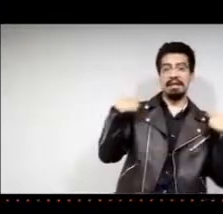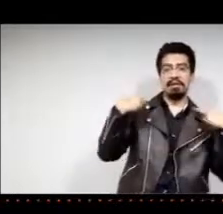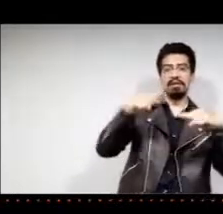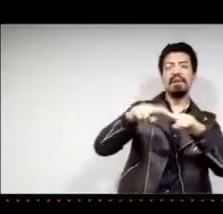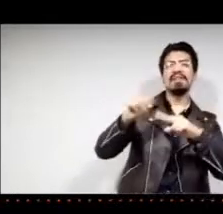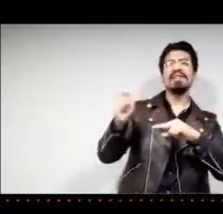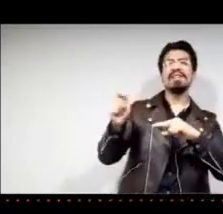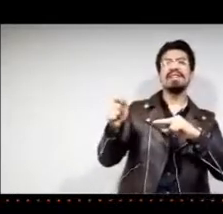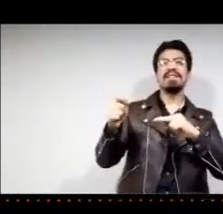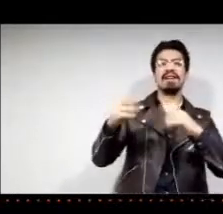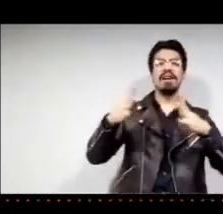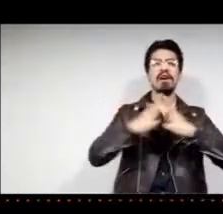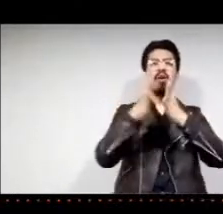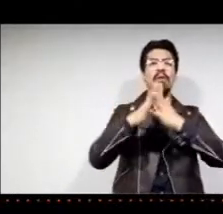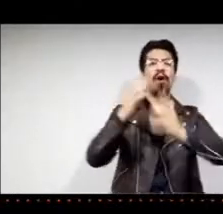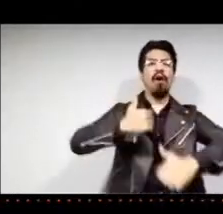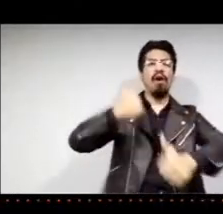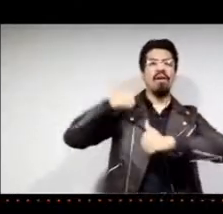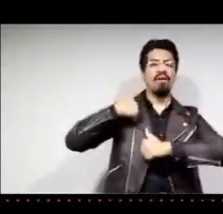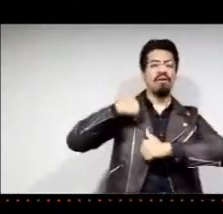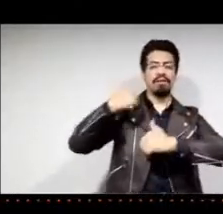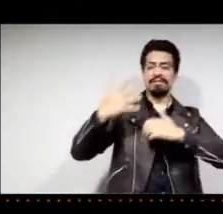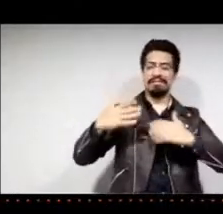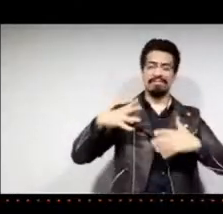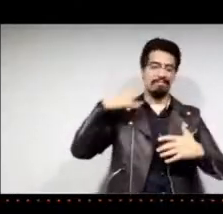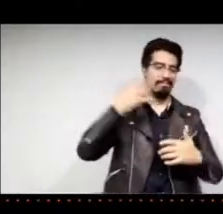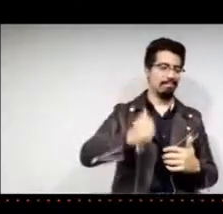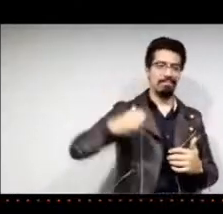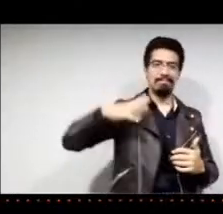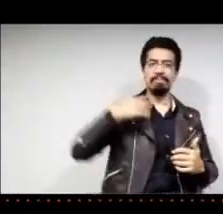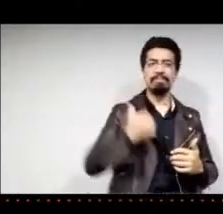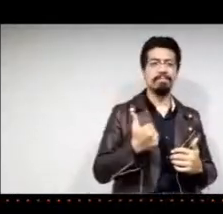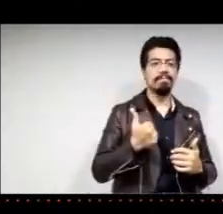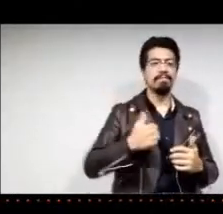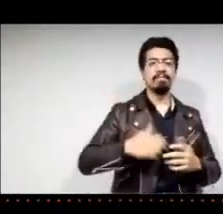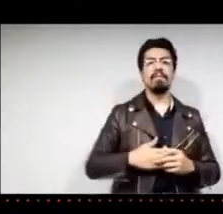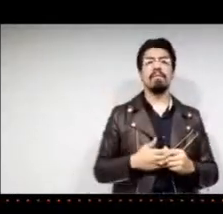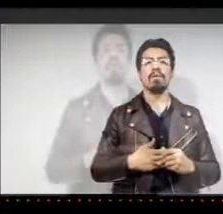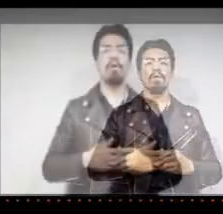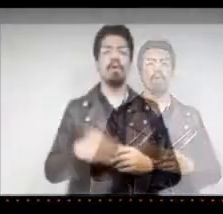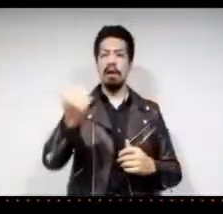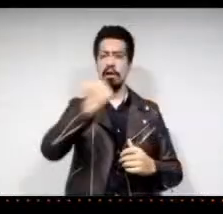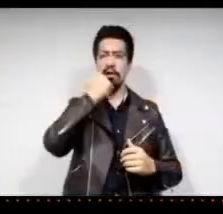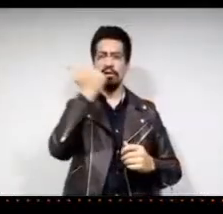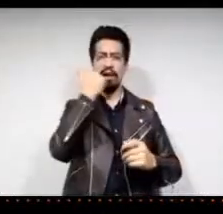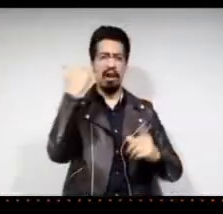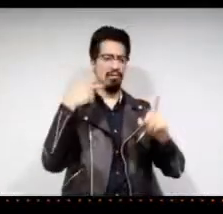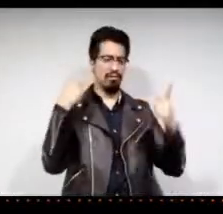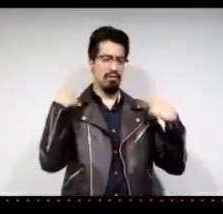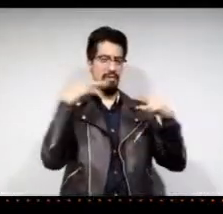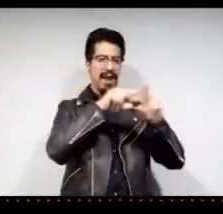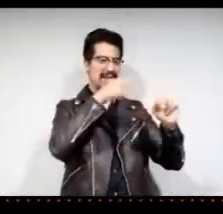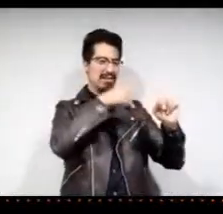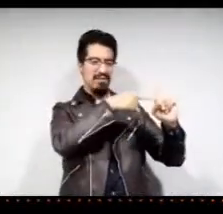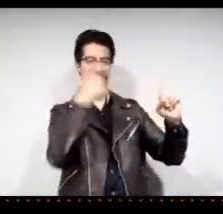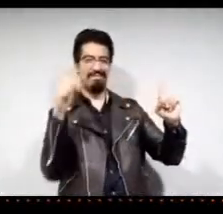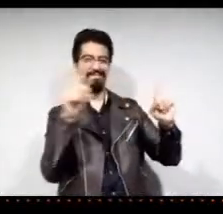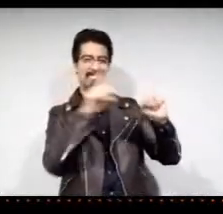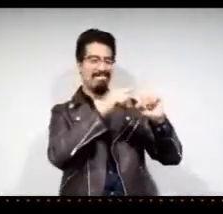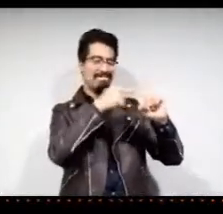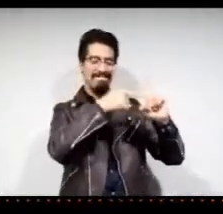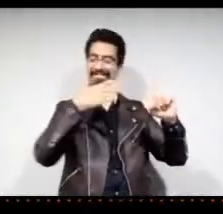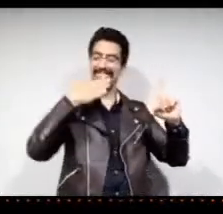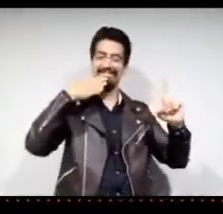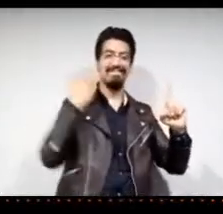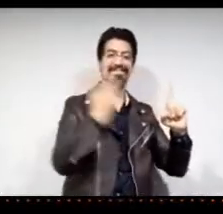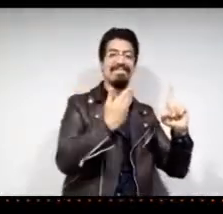capacidad de adaptación, dedicación, esmero, o sea, los alumnos reconocen todo este trabajo que hicimos. Pero